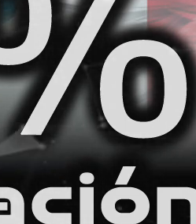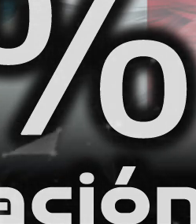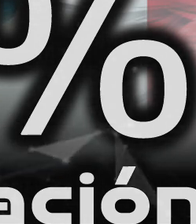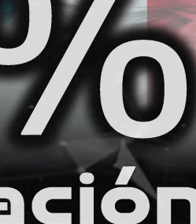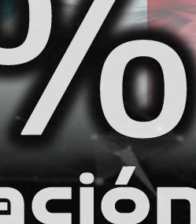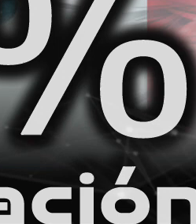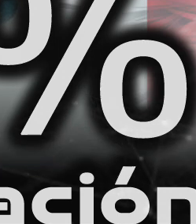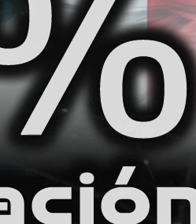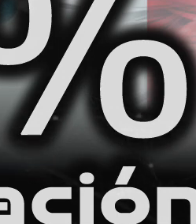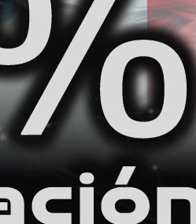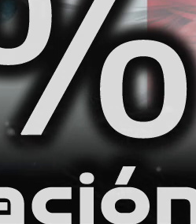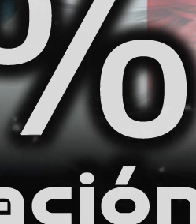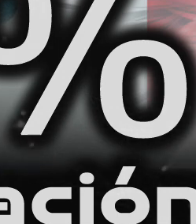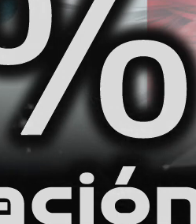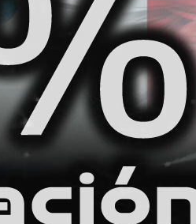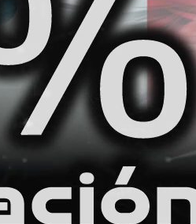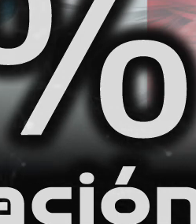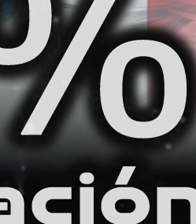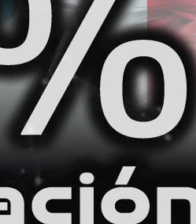nuestro canal.